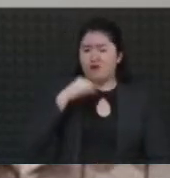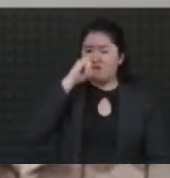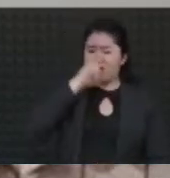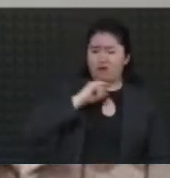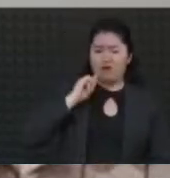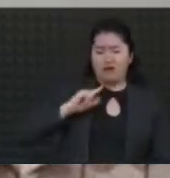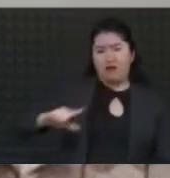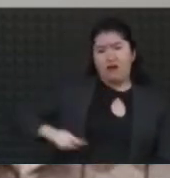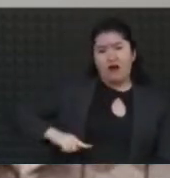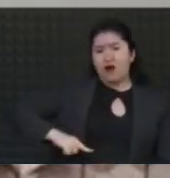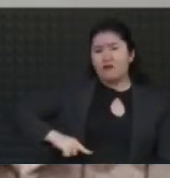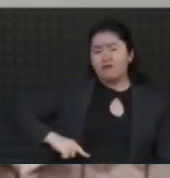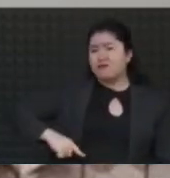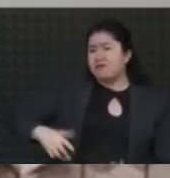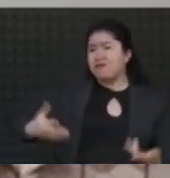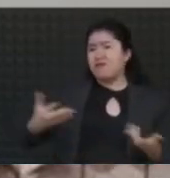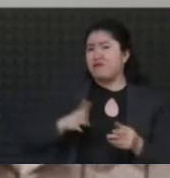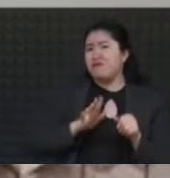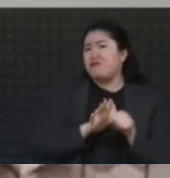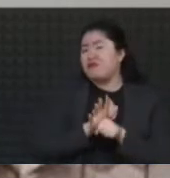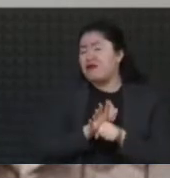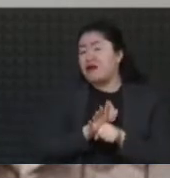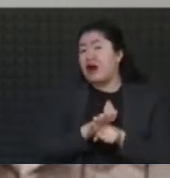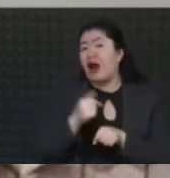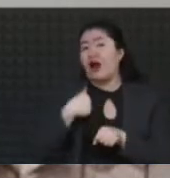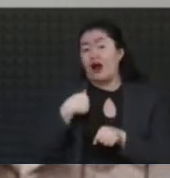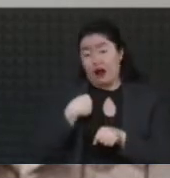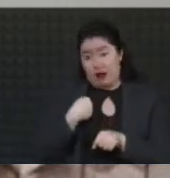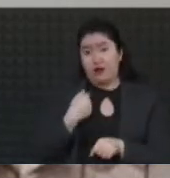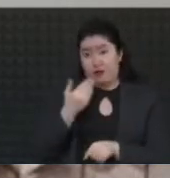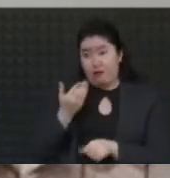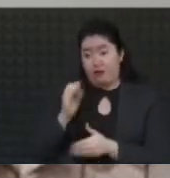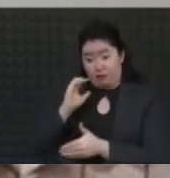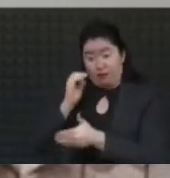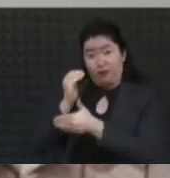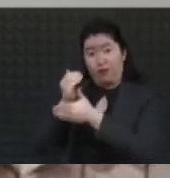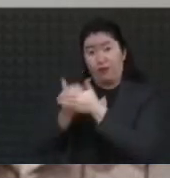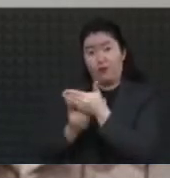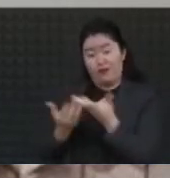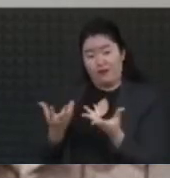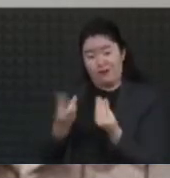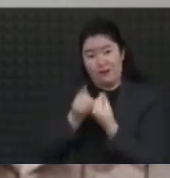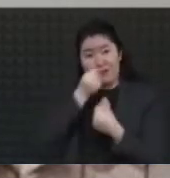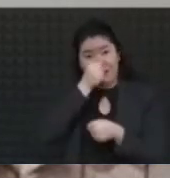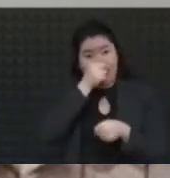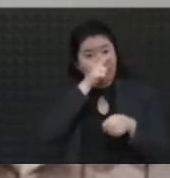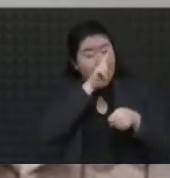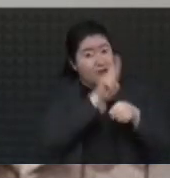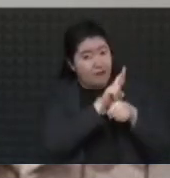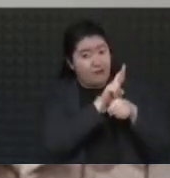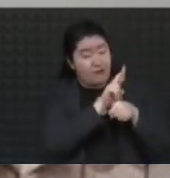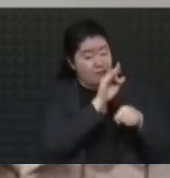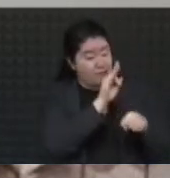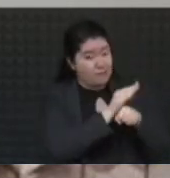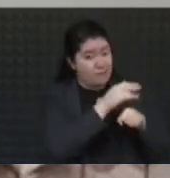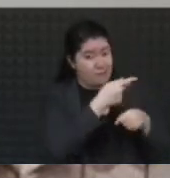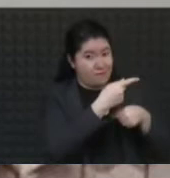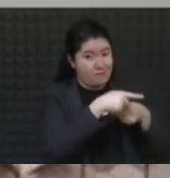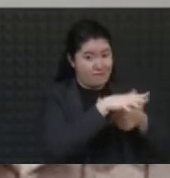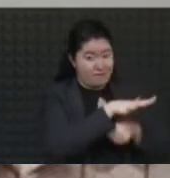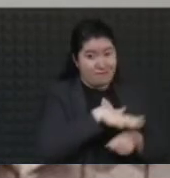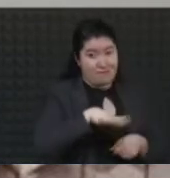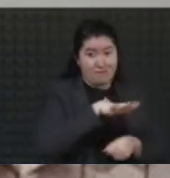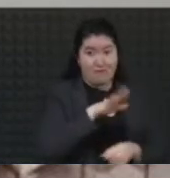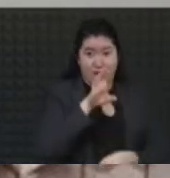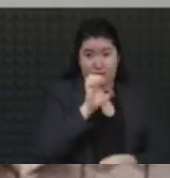el haber contratado a esta empresa a través de la Secretaría de Protección Civil, una empresa pues, de un enorme